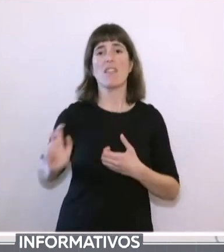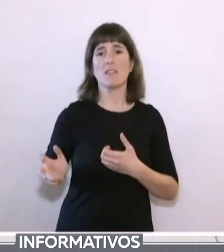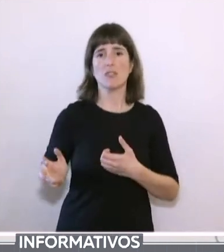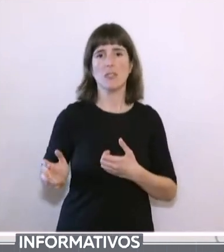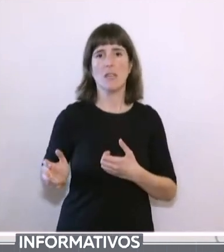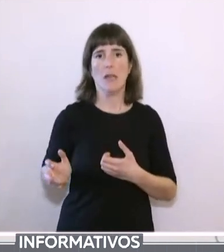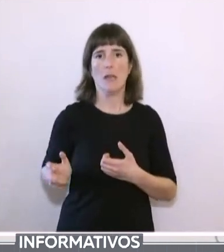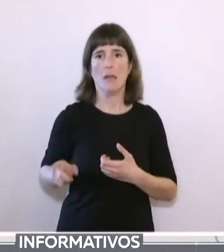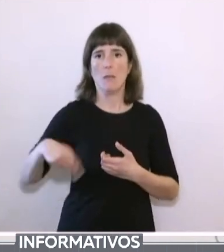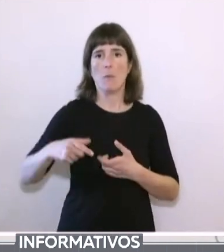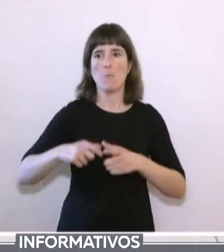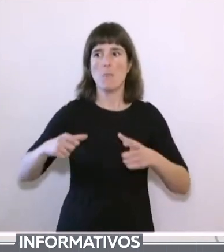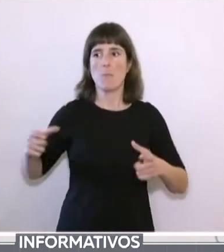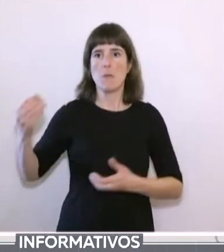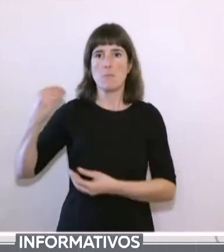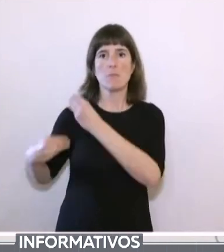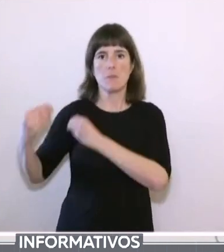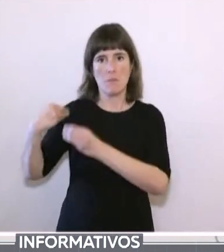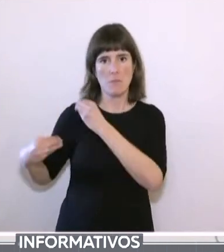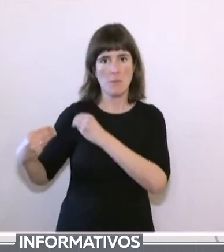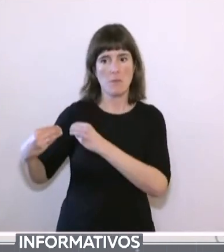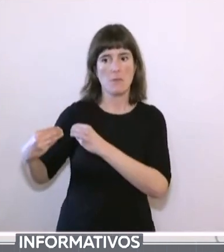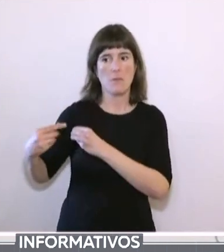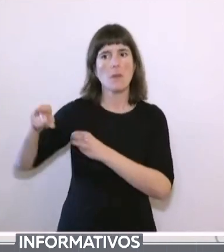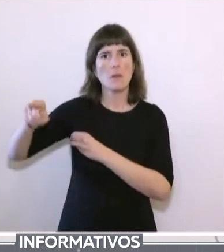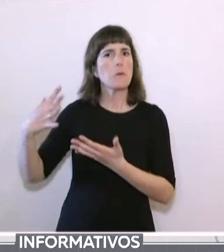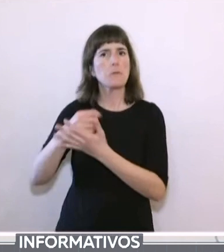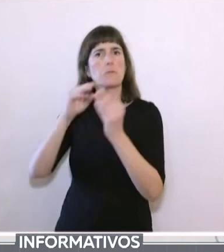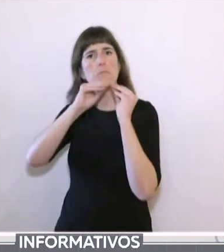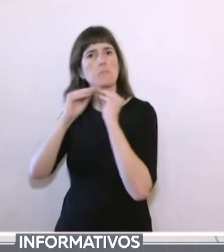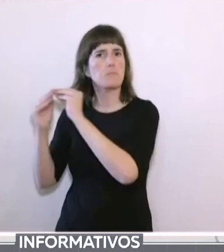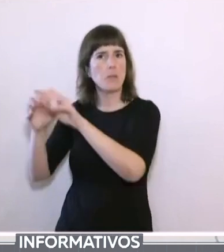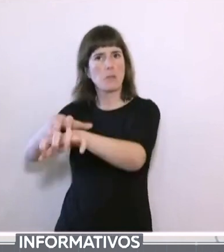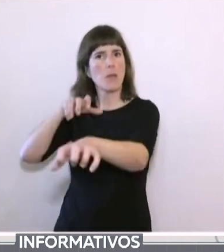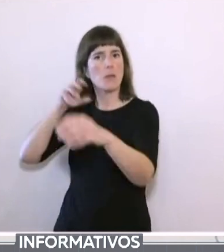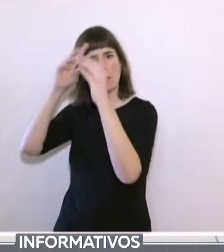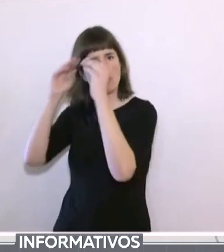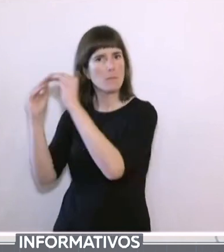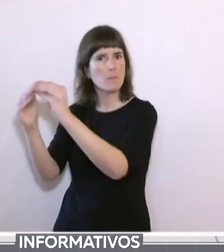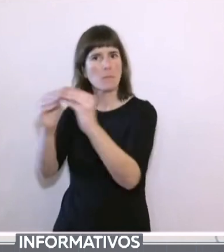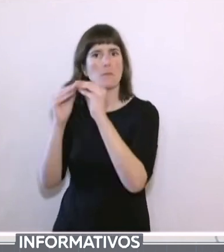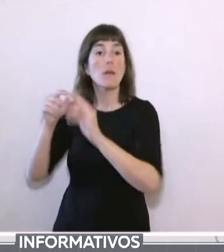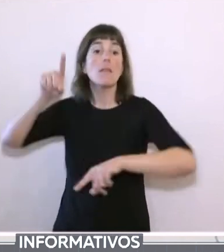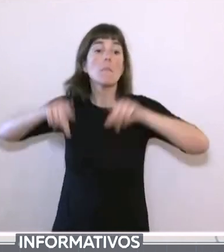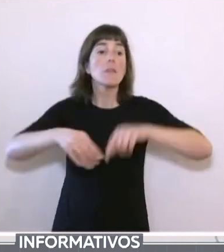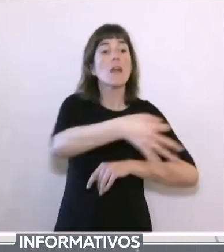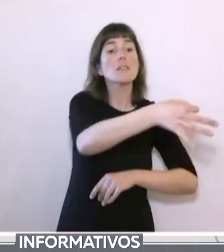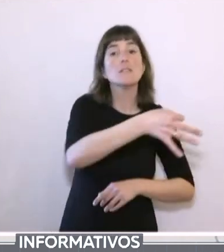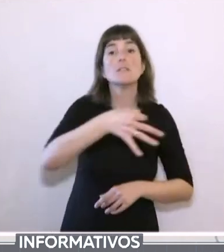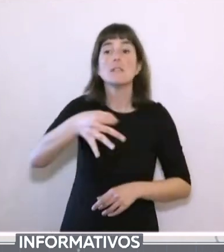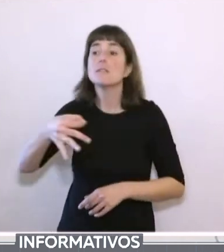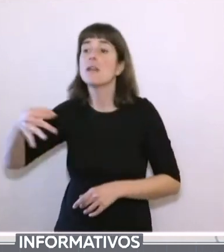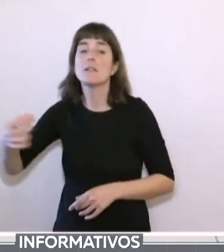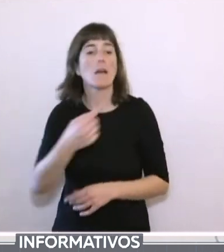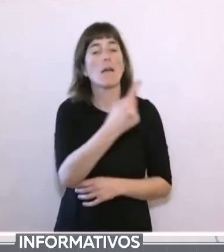amplio en la medida y lo que buscaremos es si la situación de cada y de cada isla de cada uno de cada una de ellas